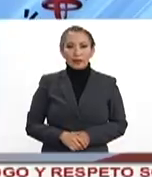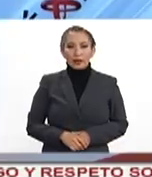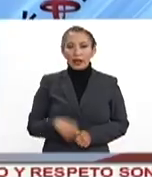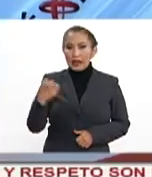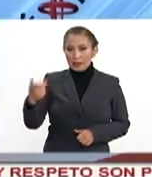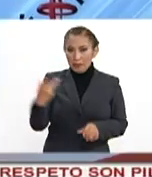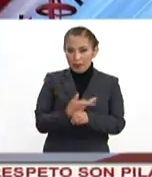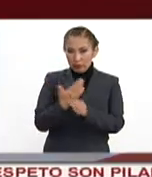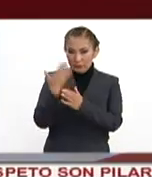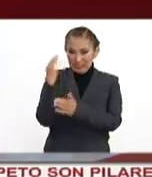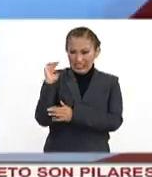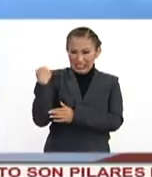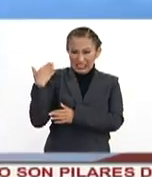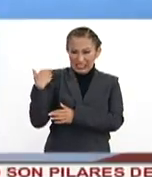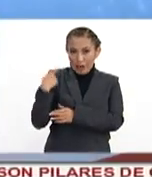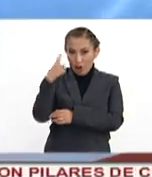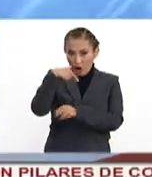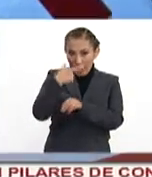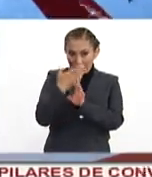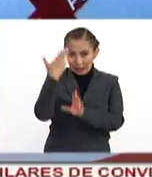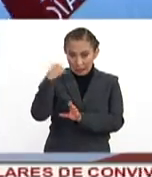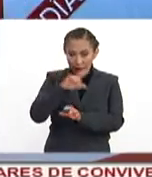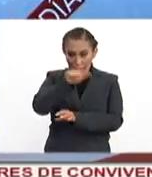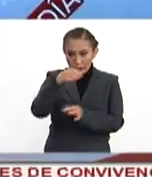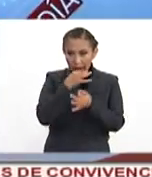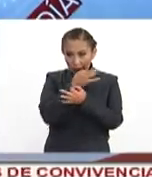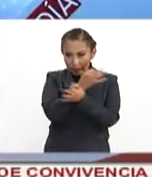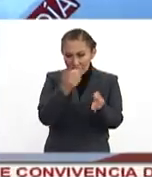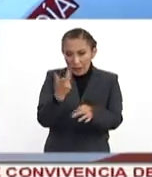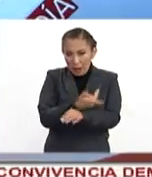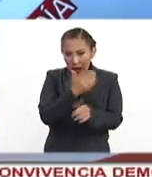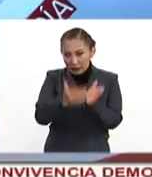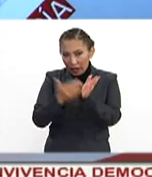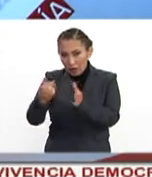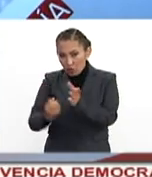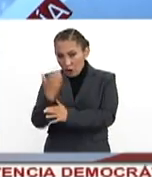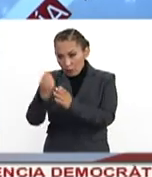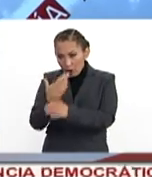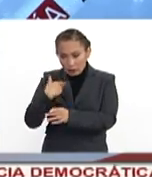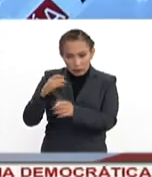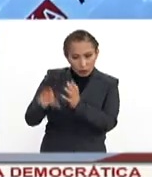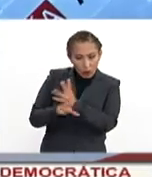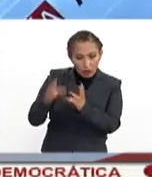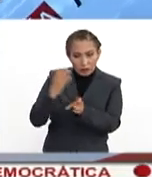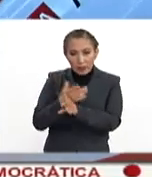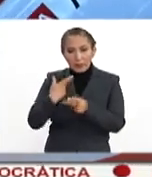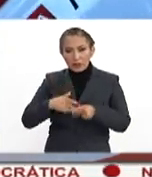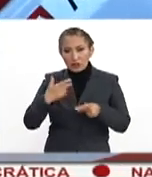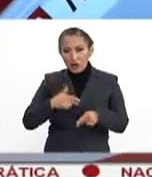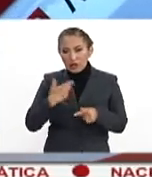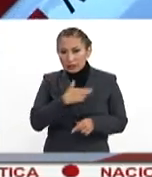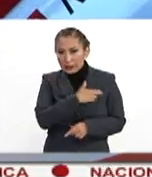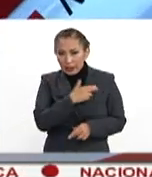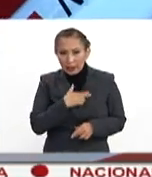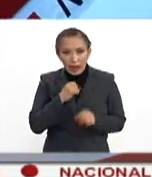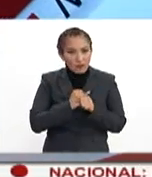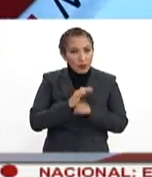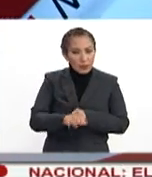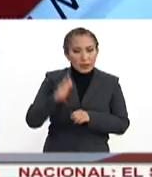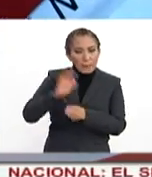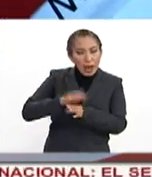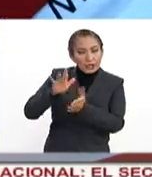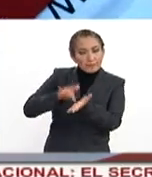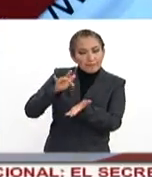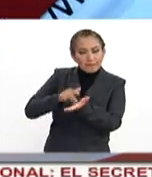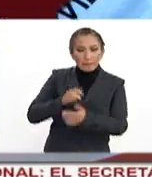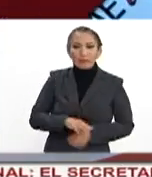Esto acaba de suceder hace apenas algunas horas. Le mantendremos informado con la actualización de las víctimas y, por supuesto, información que se dé